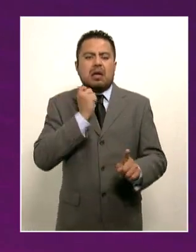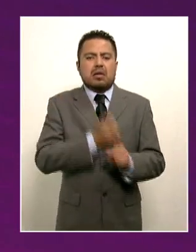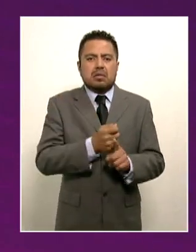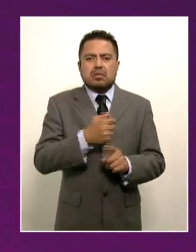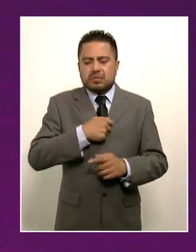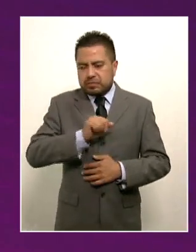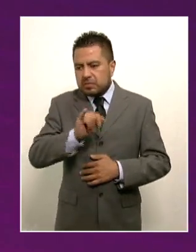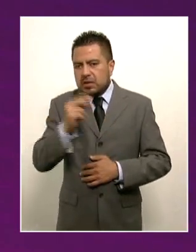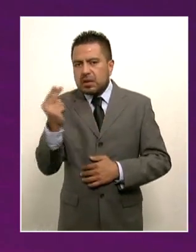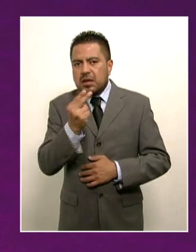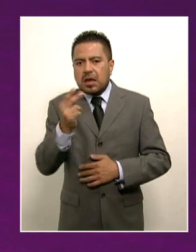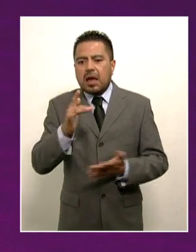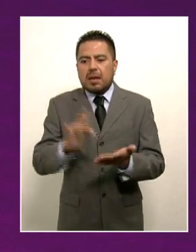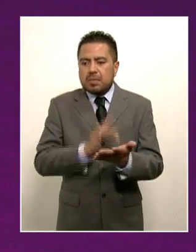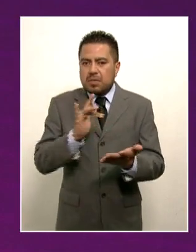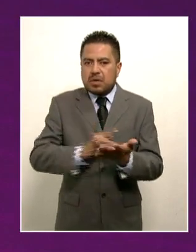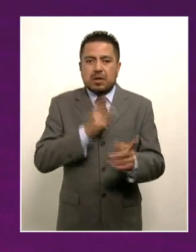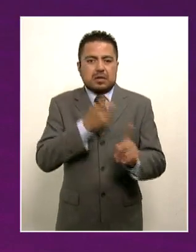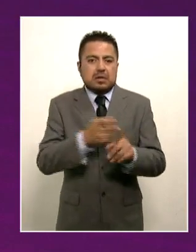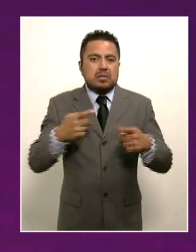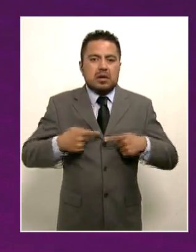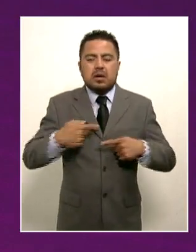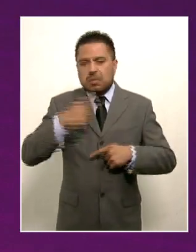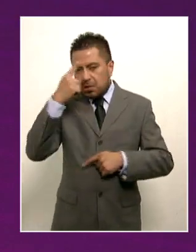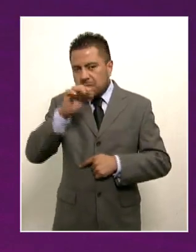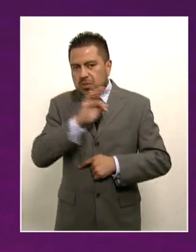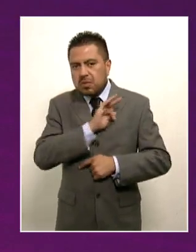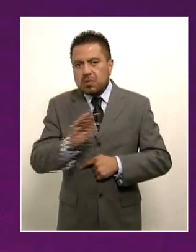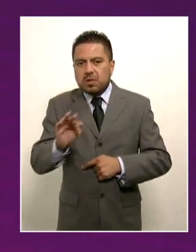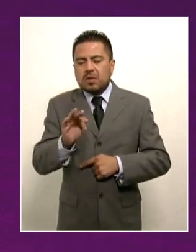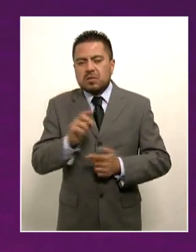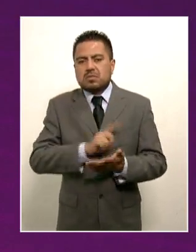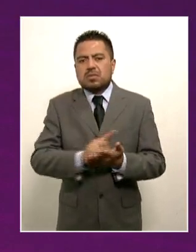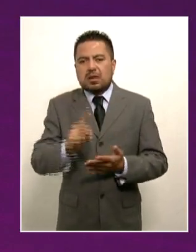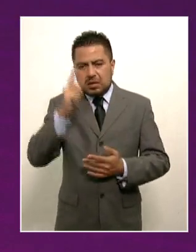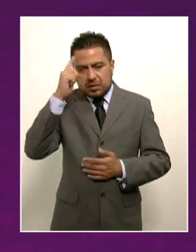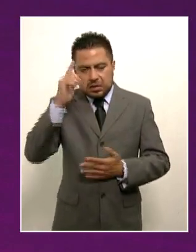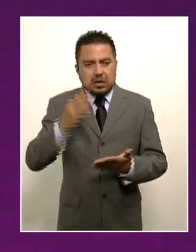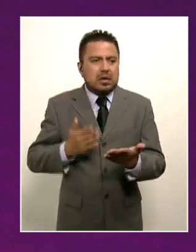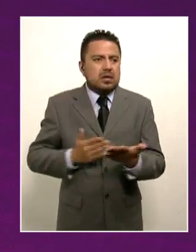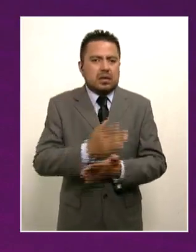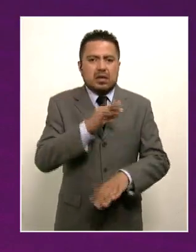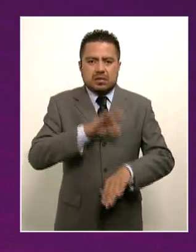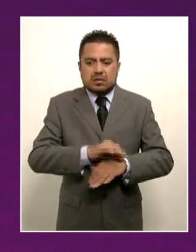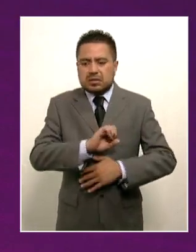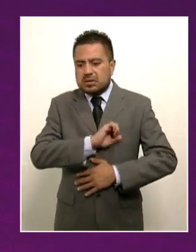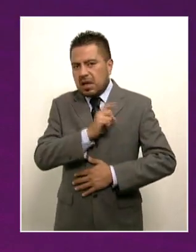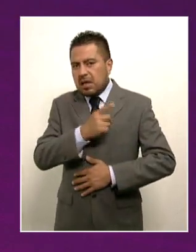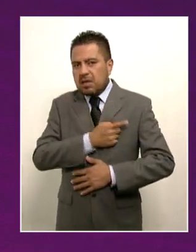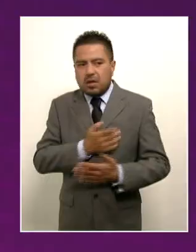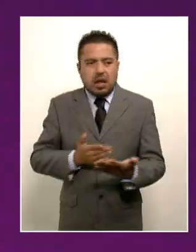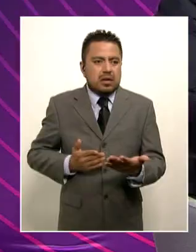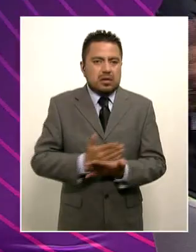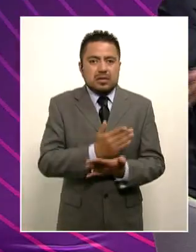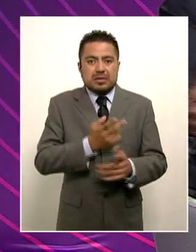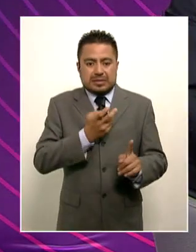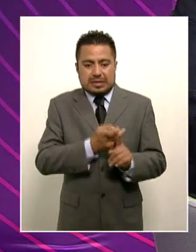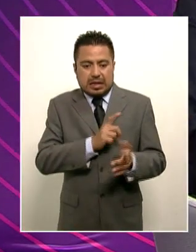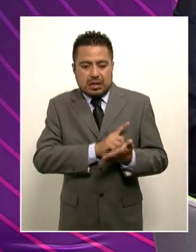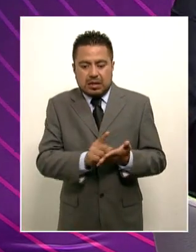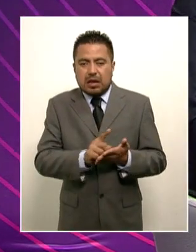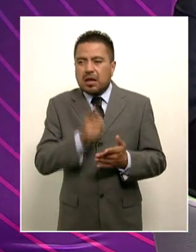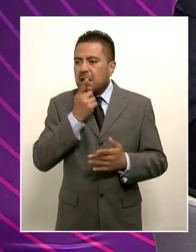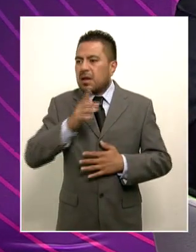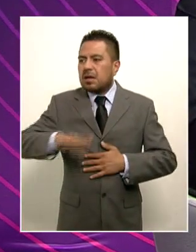yo requiero el apoyo de esta persona para poder ejercer mi derecho al servicio médico, ¿no? El acceso a la salud. Entonces, también ahí, como